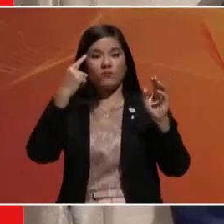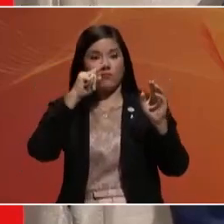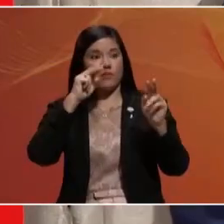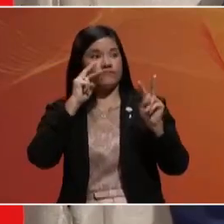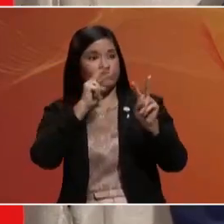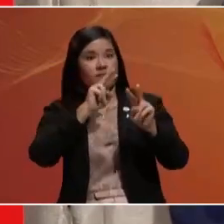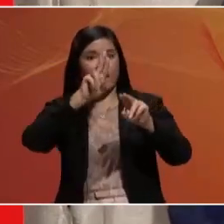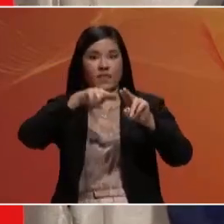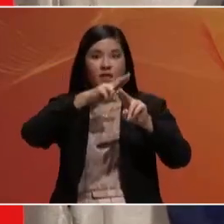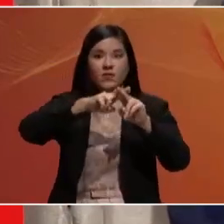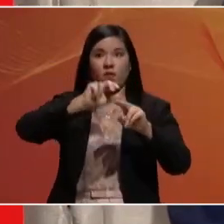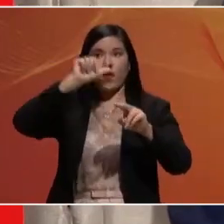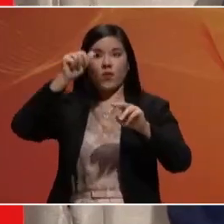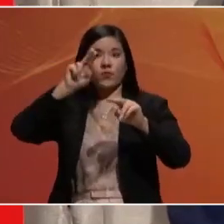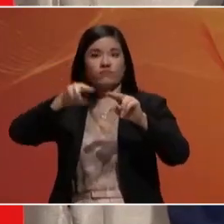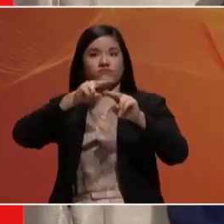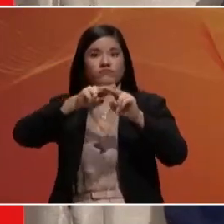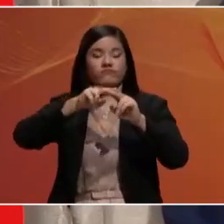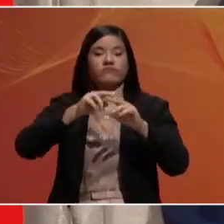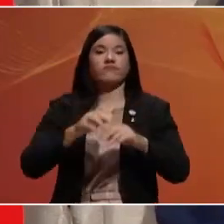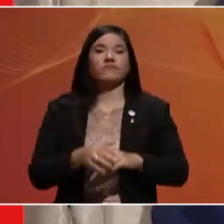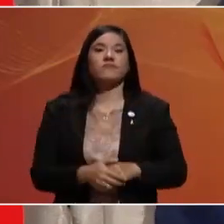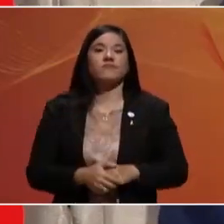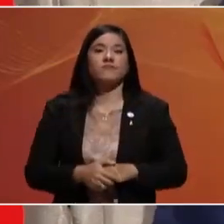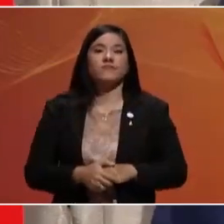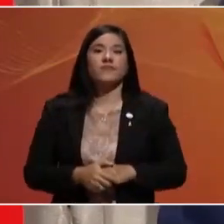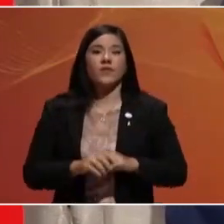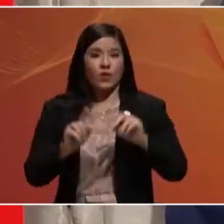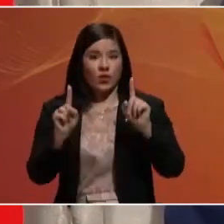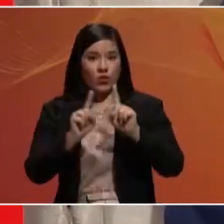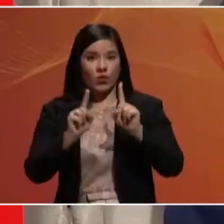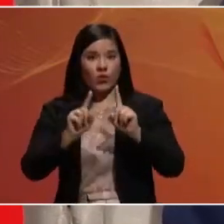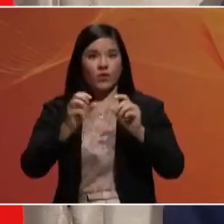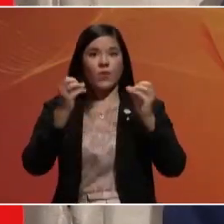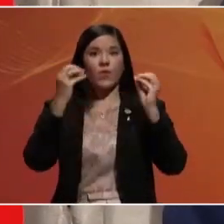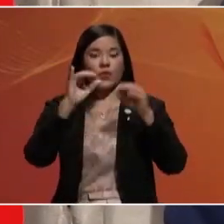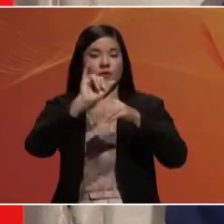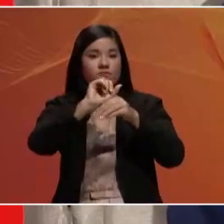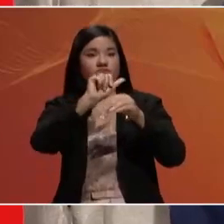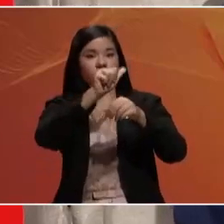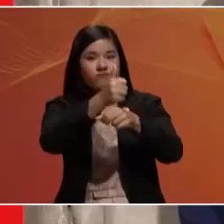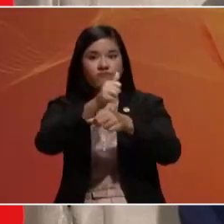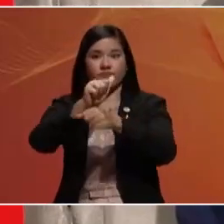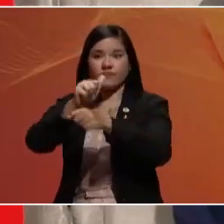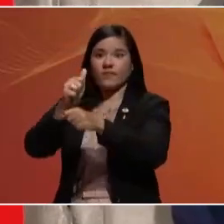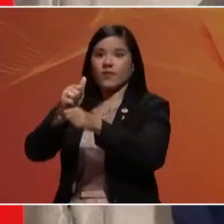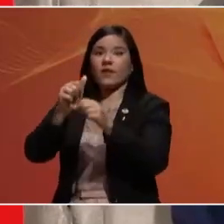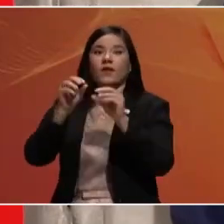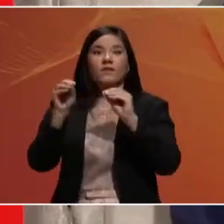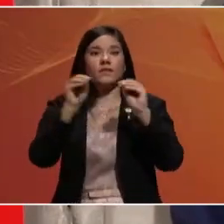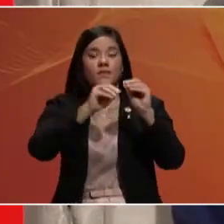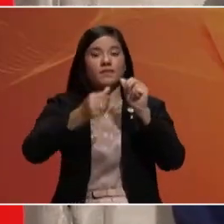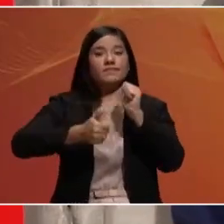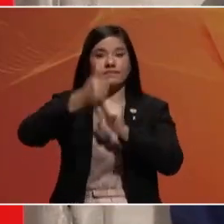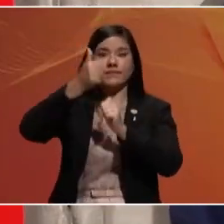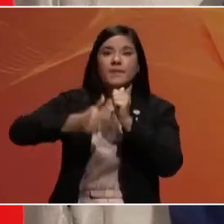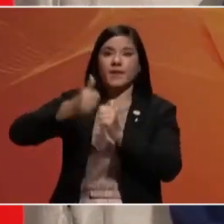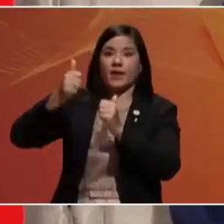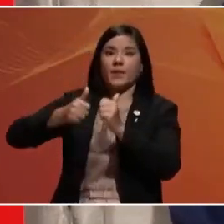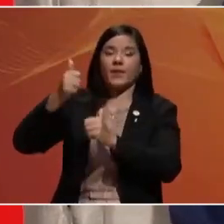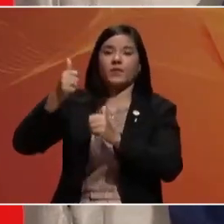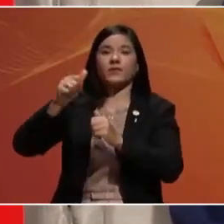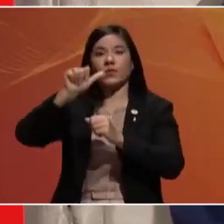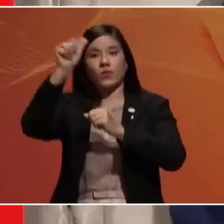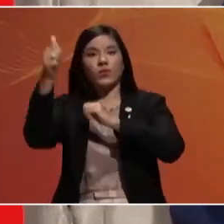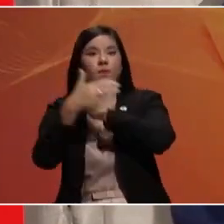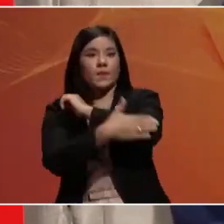a nivel nacional como a nivel internacional, donde varias instituciones dominicanas han postulado en premios internacionales que